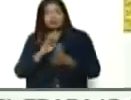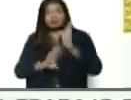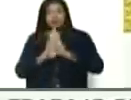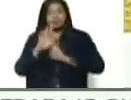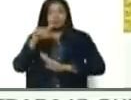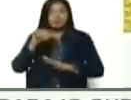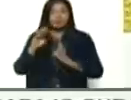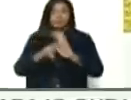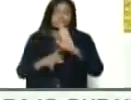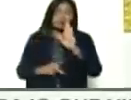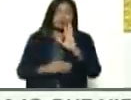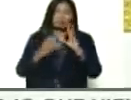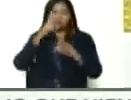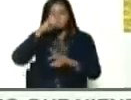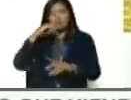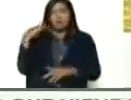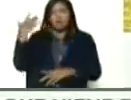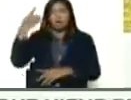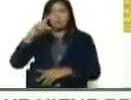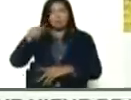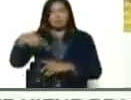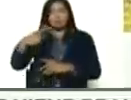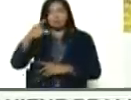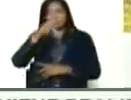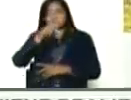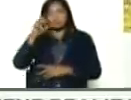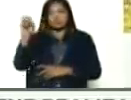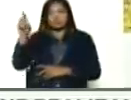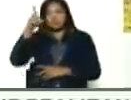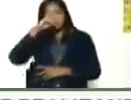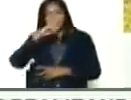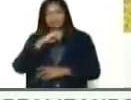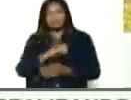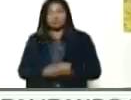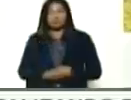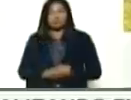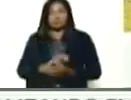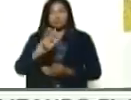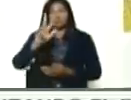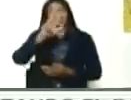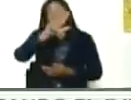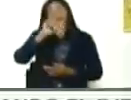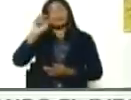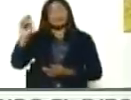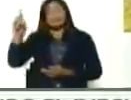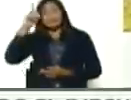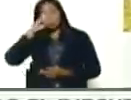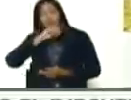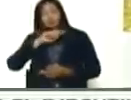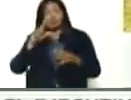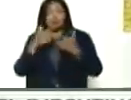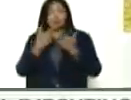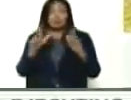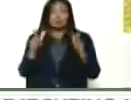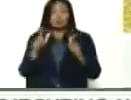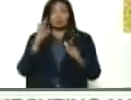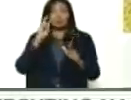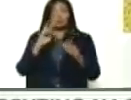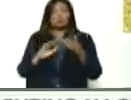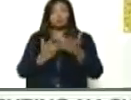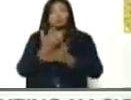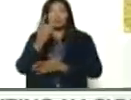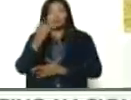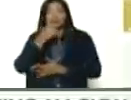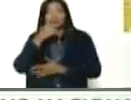parque por muchísimos años y que en los próximos 100 años en el tricentenario del bicentenario de nuestra libertad este tan grande y